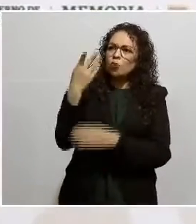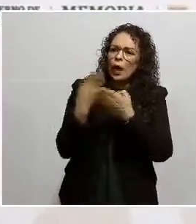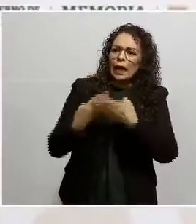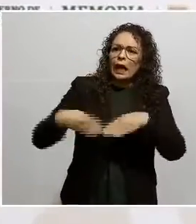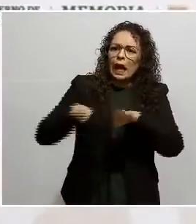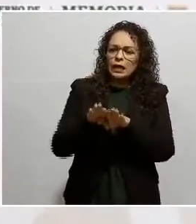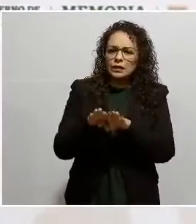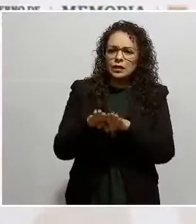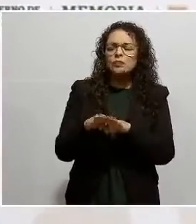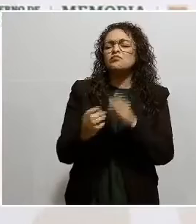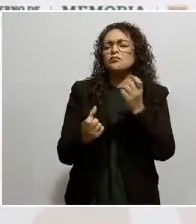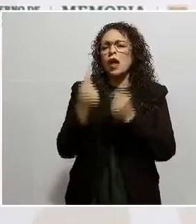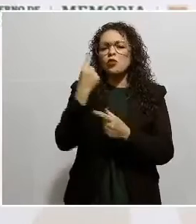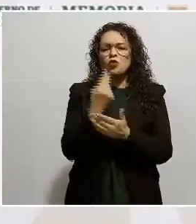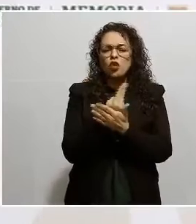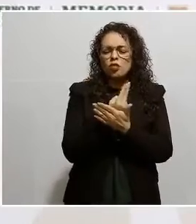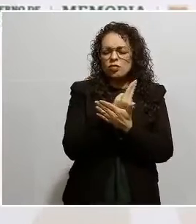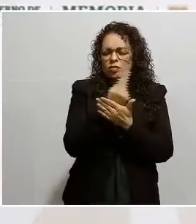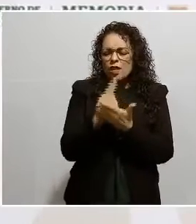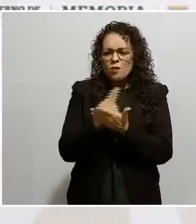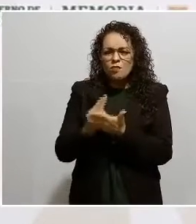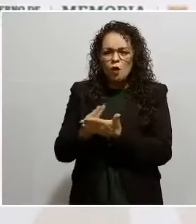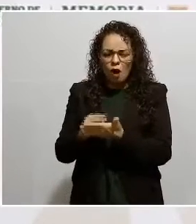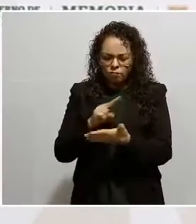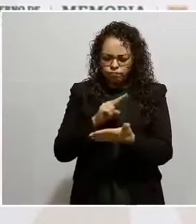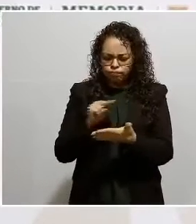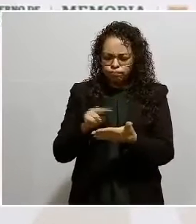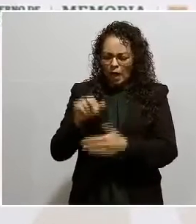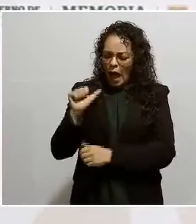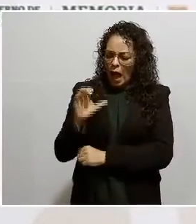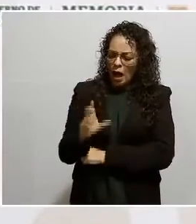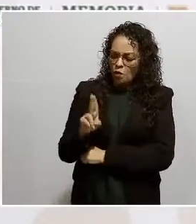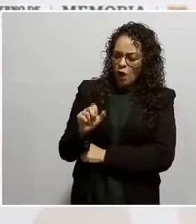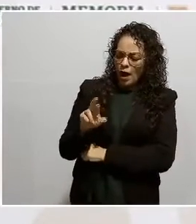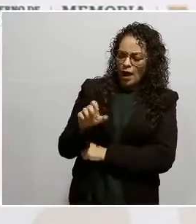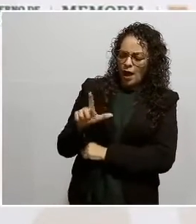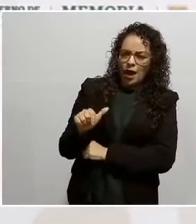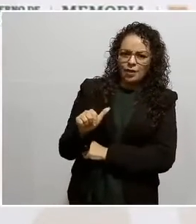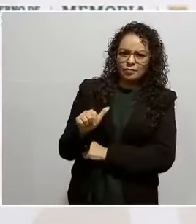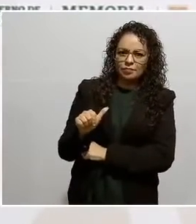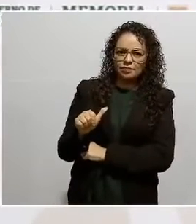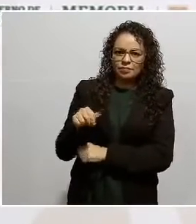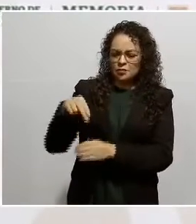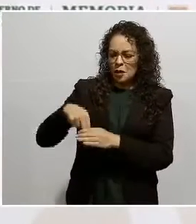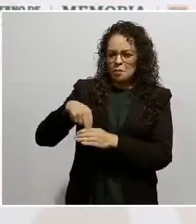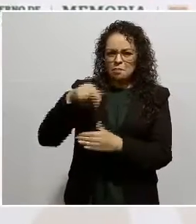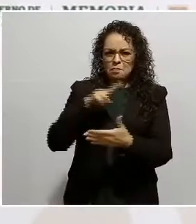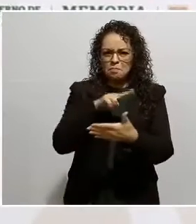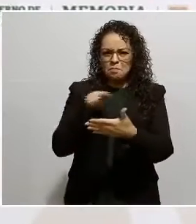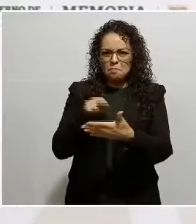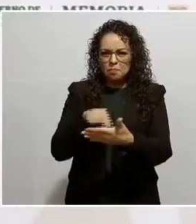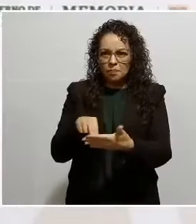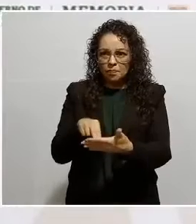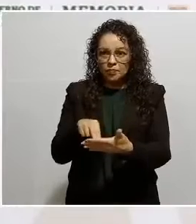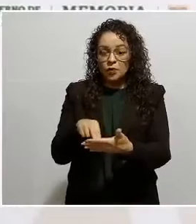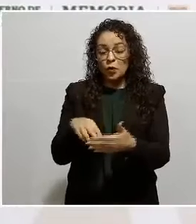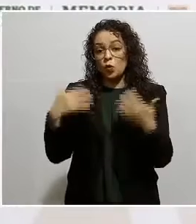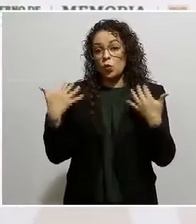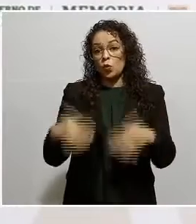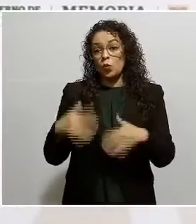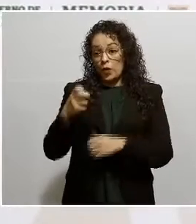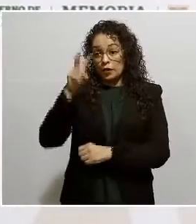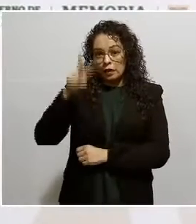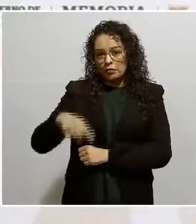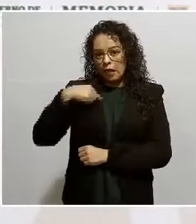ver algunos dibujos y acuarelas. Para nosotros esas visitas eran acontecimientos